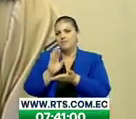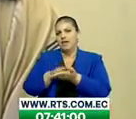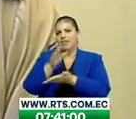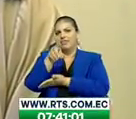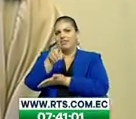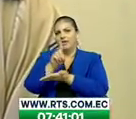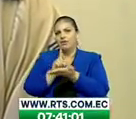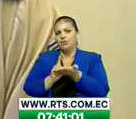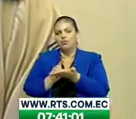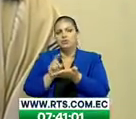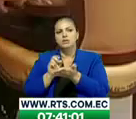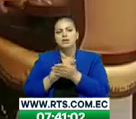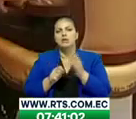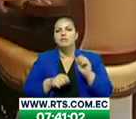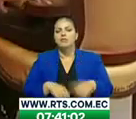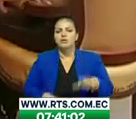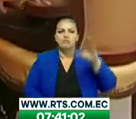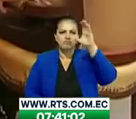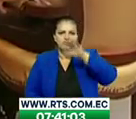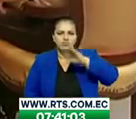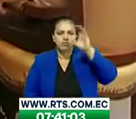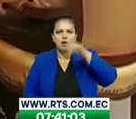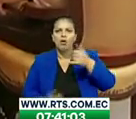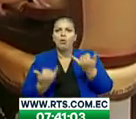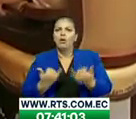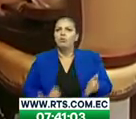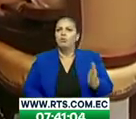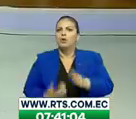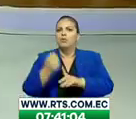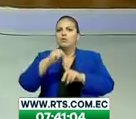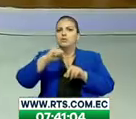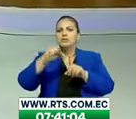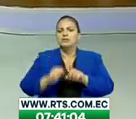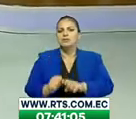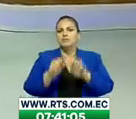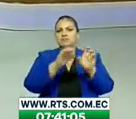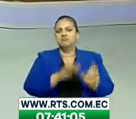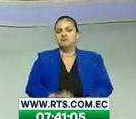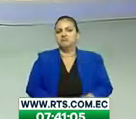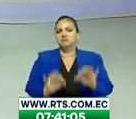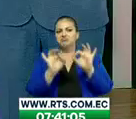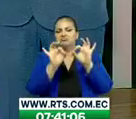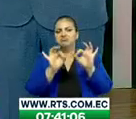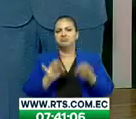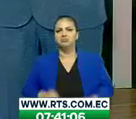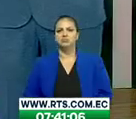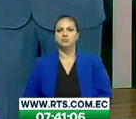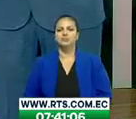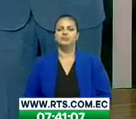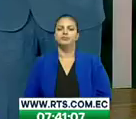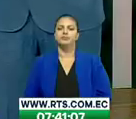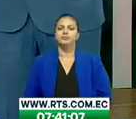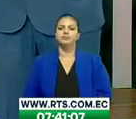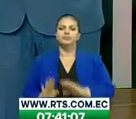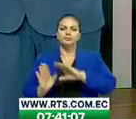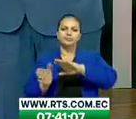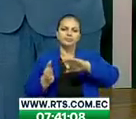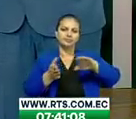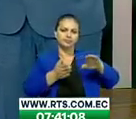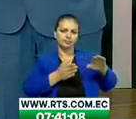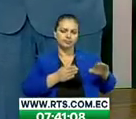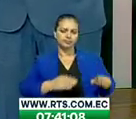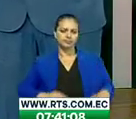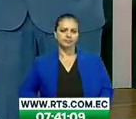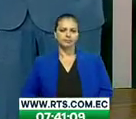poco a poco a través del ECU 911. Informó Adriana Peralta. Muy bien, vamos a cambiar completamente de tema